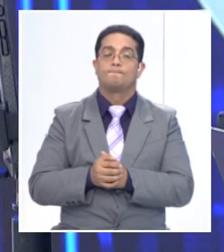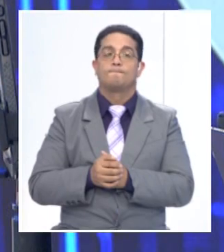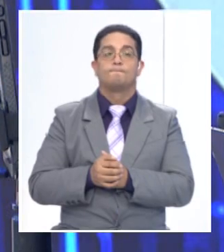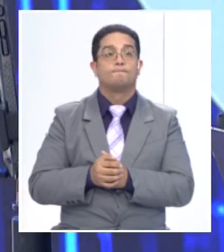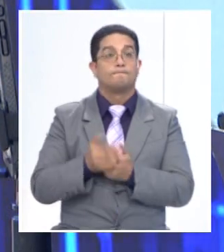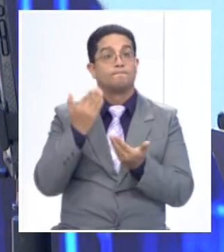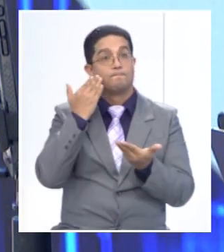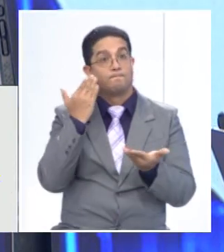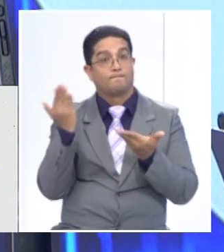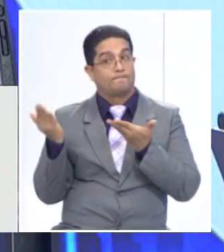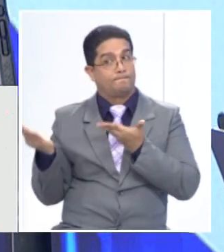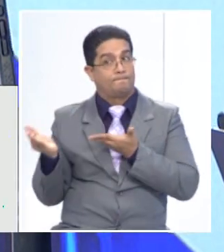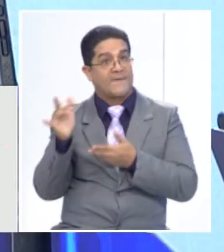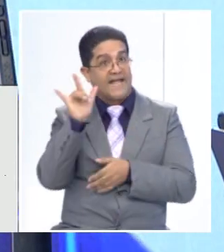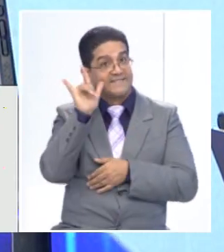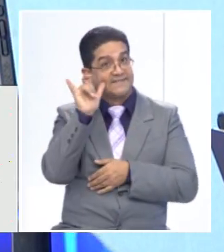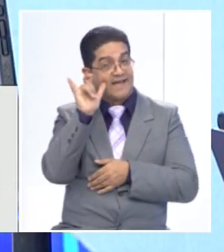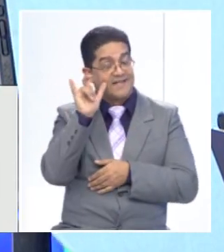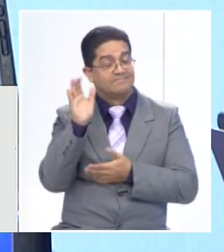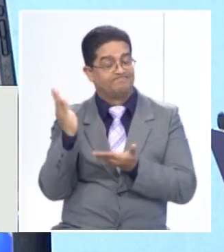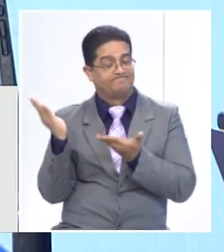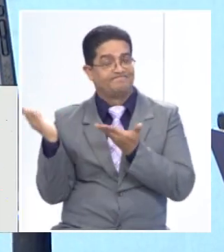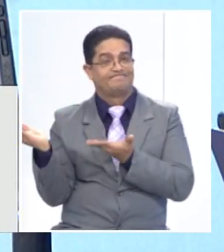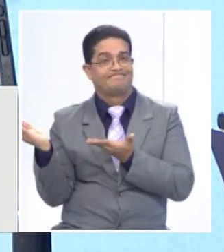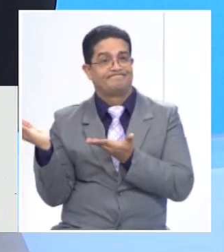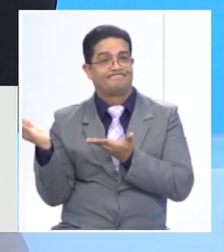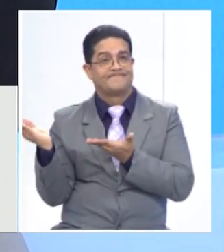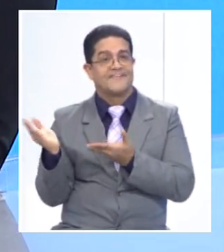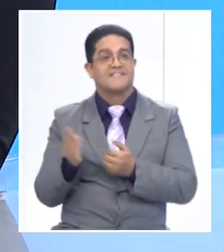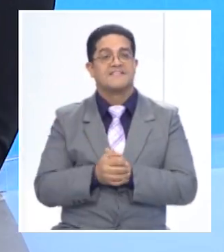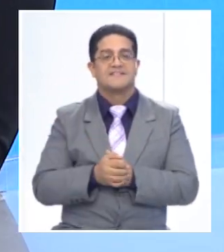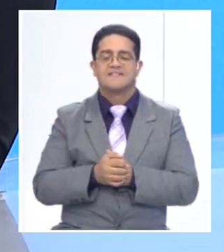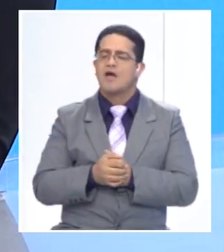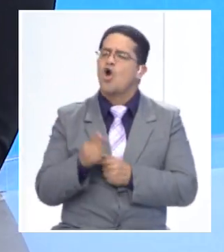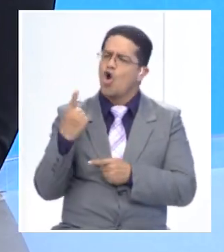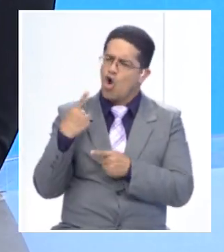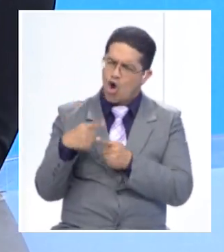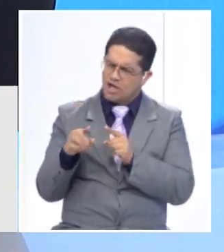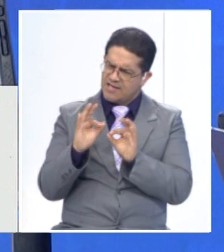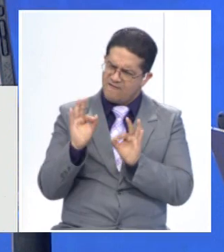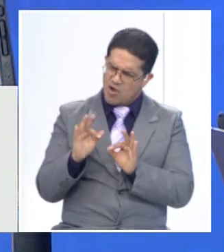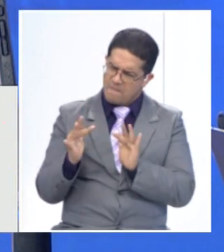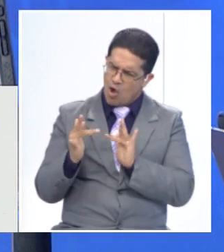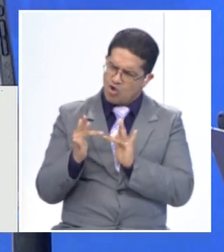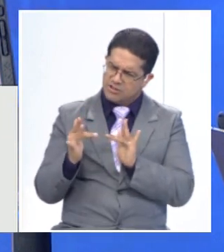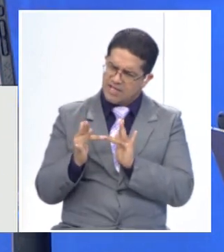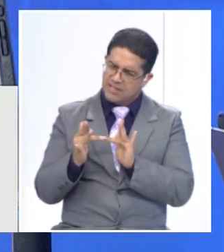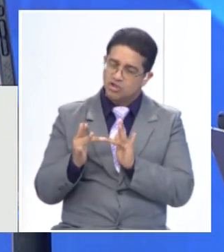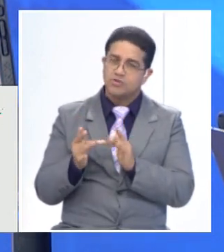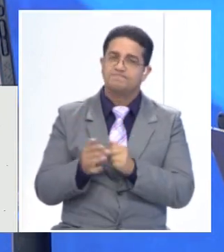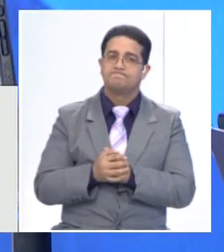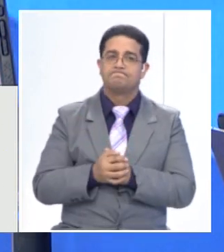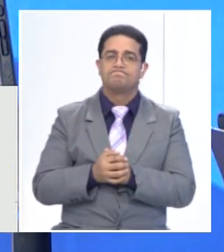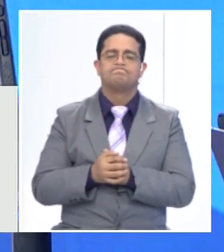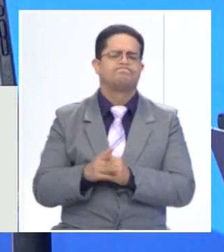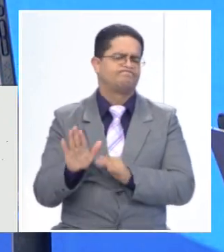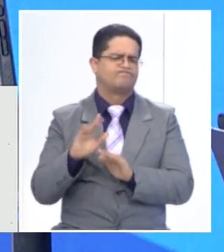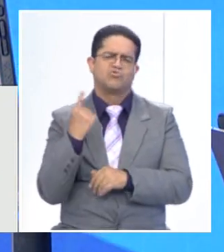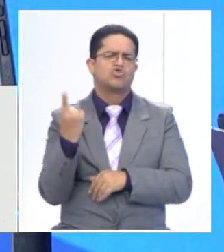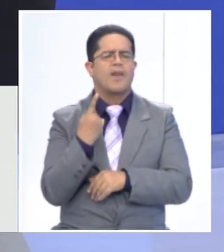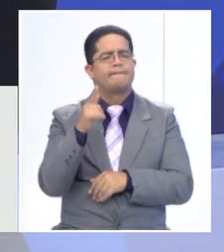Martínez Neumo por Instagram. ¿Tiene algún otro método de contacto? Por ahora. Por ahora